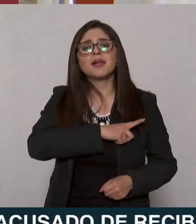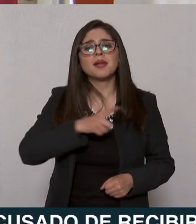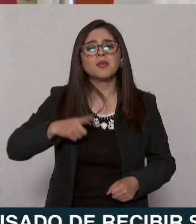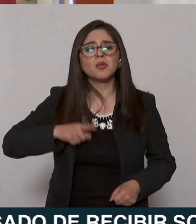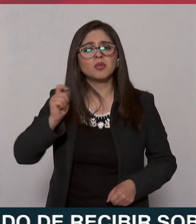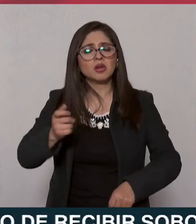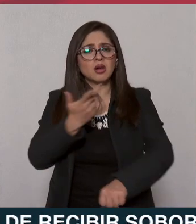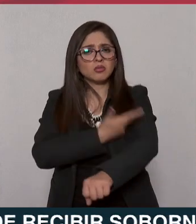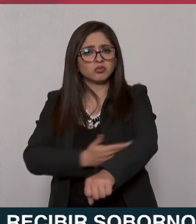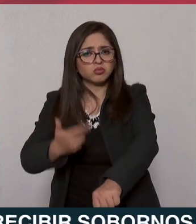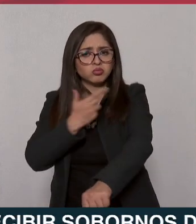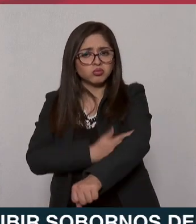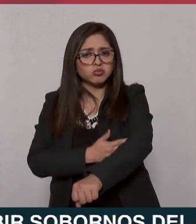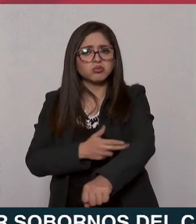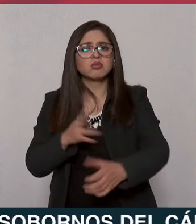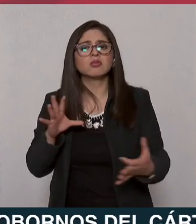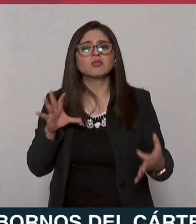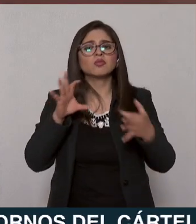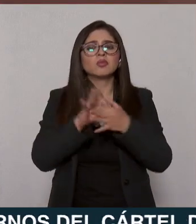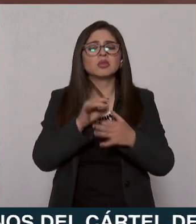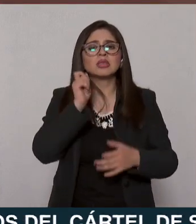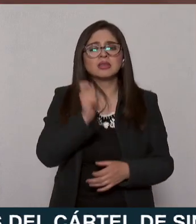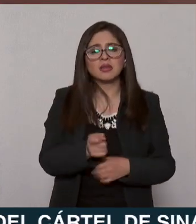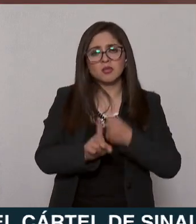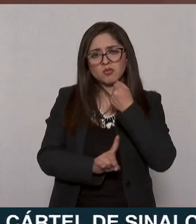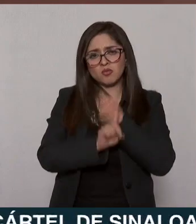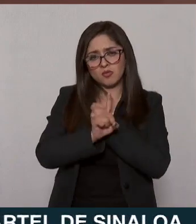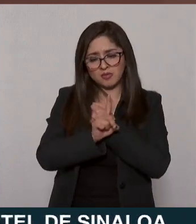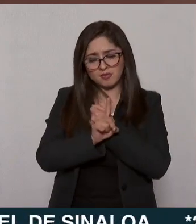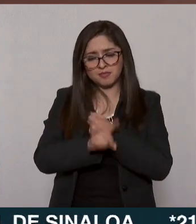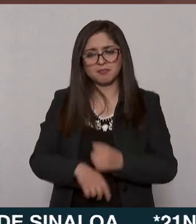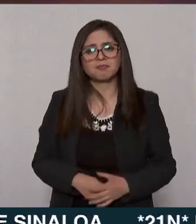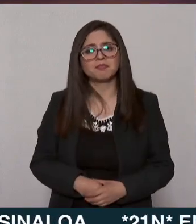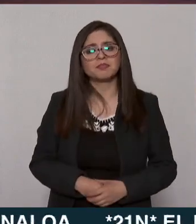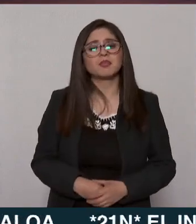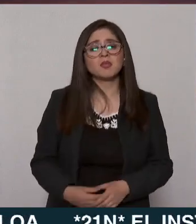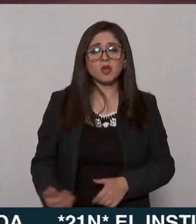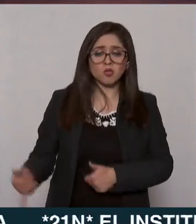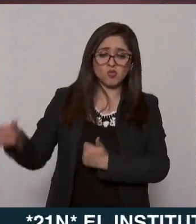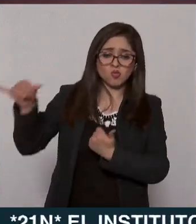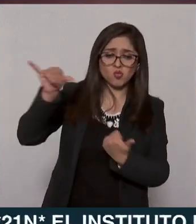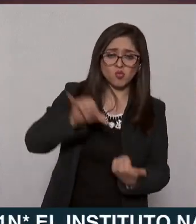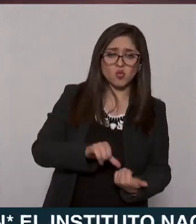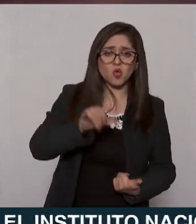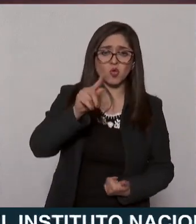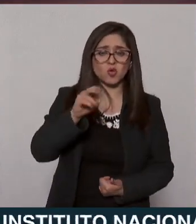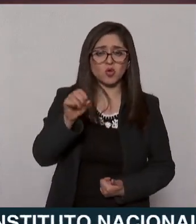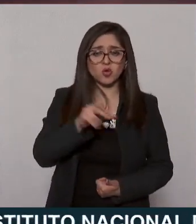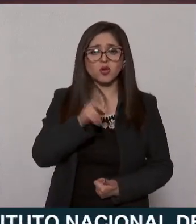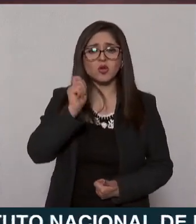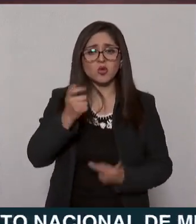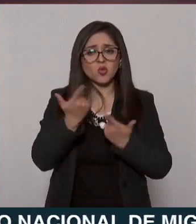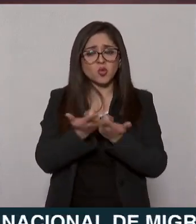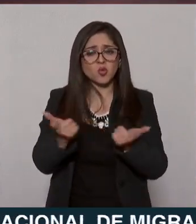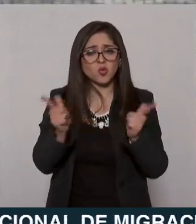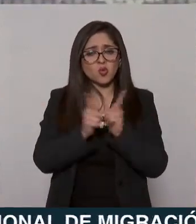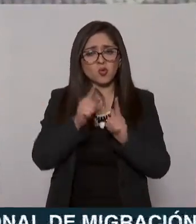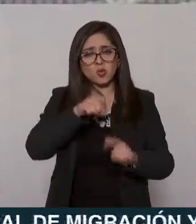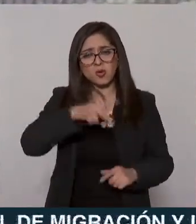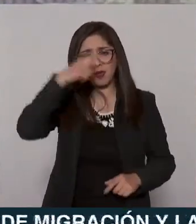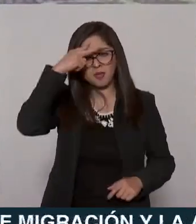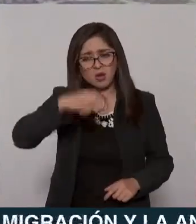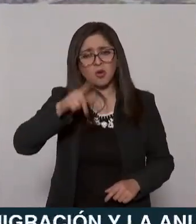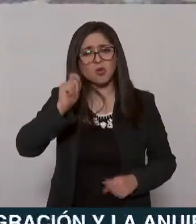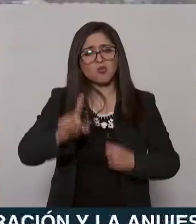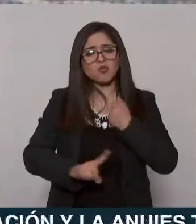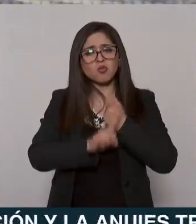resolver esto que realmente es un problema. Después de que los tóxicos vertidos por la minera filial de Grupo México contaminaran el agua de